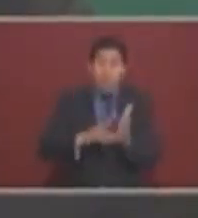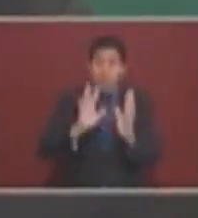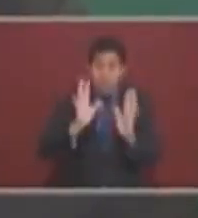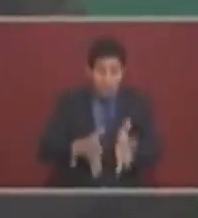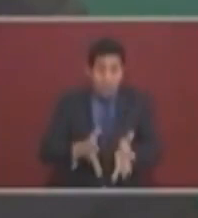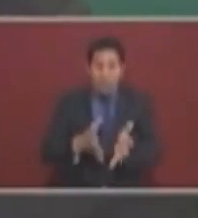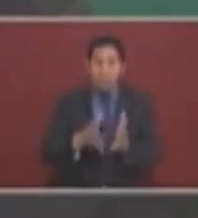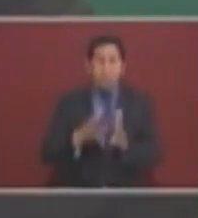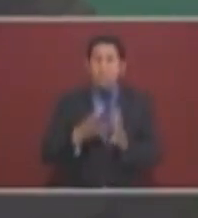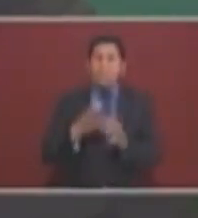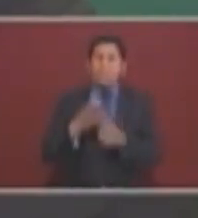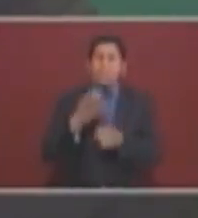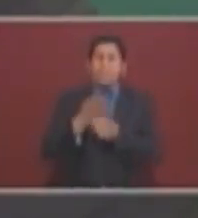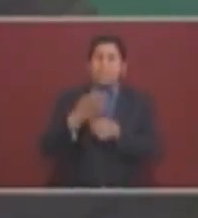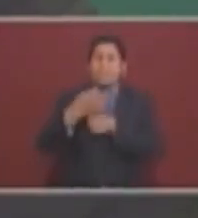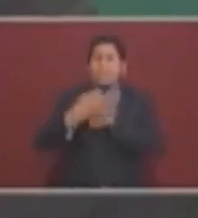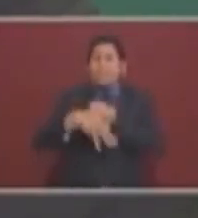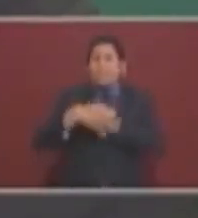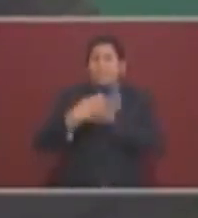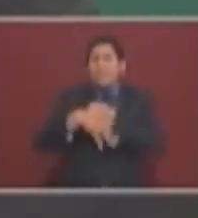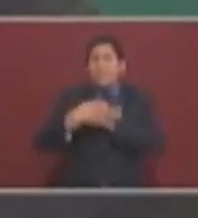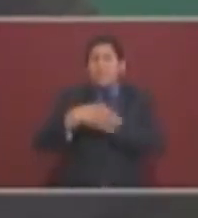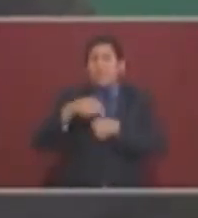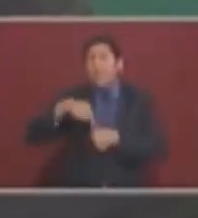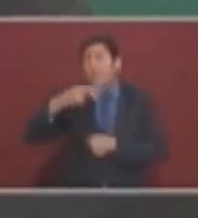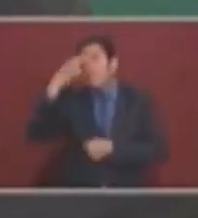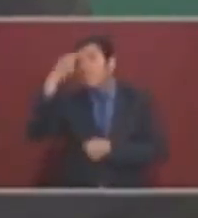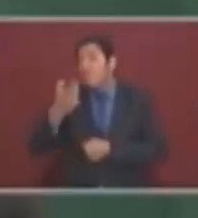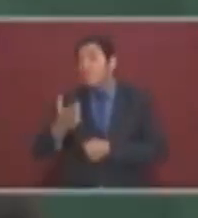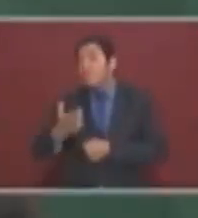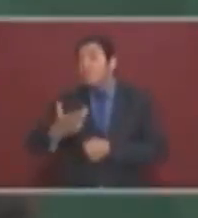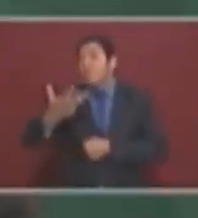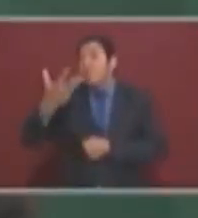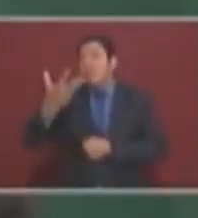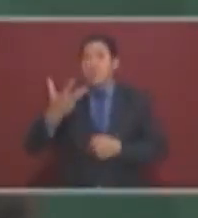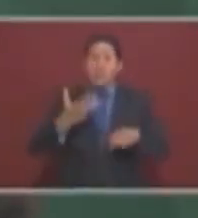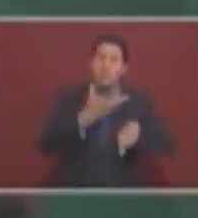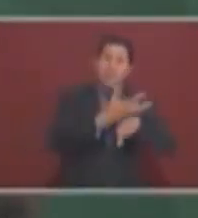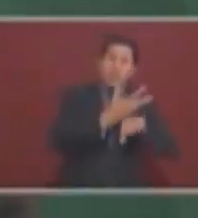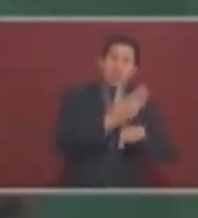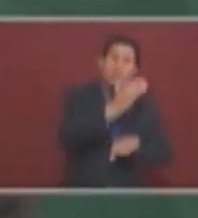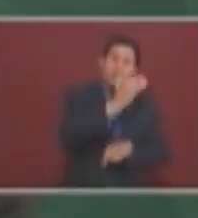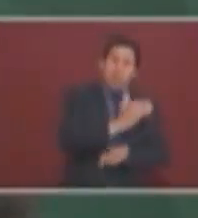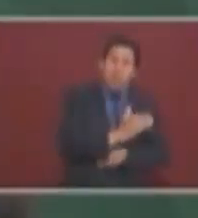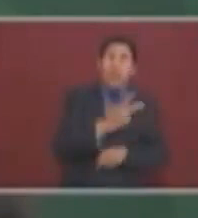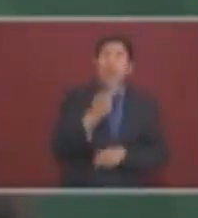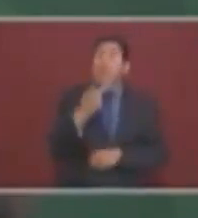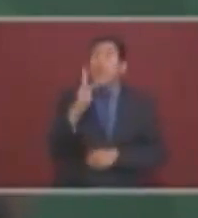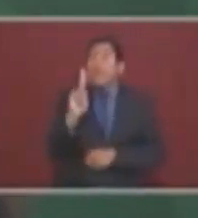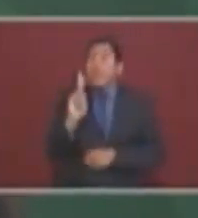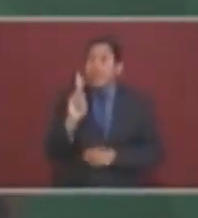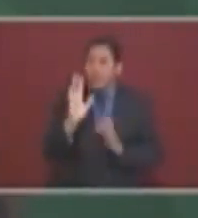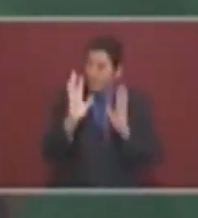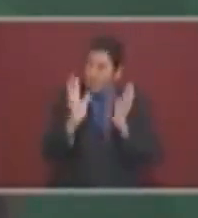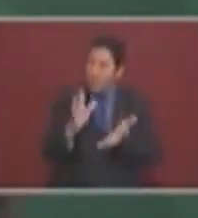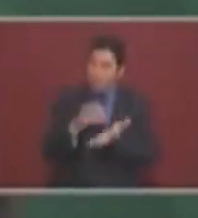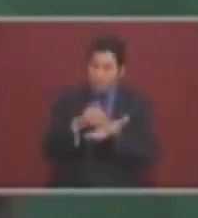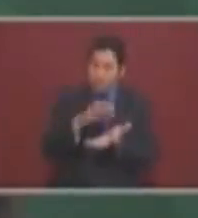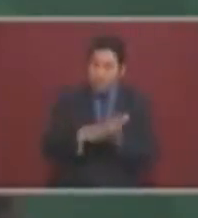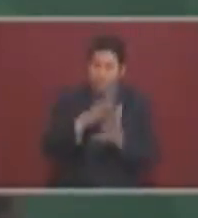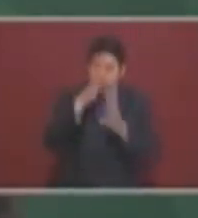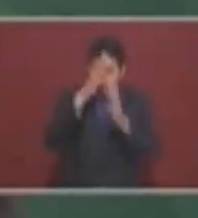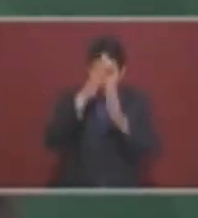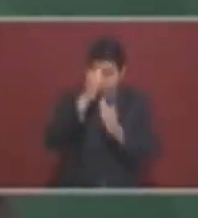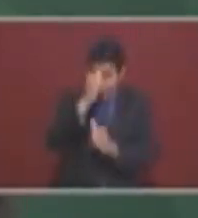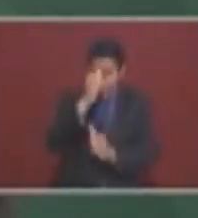más cara la gasolina en México que en Estados Unidos, pero el acuerdo es, la